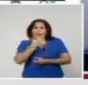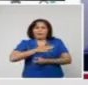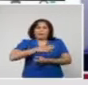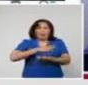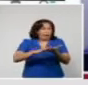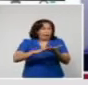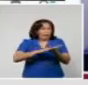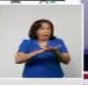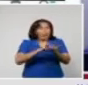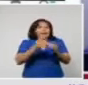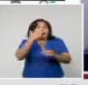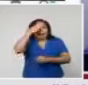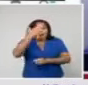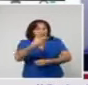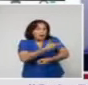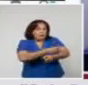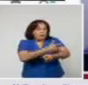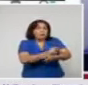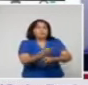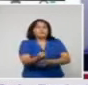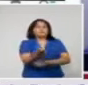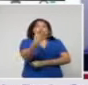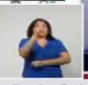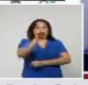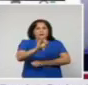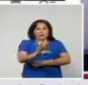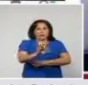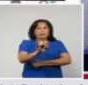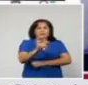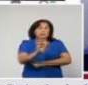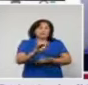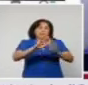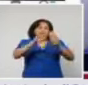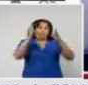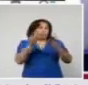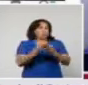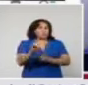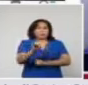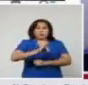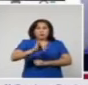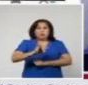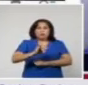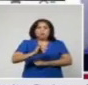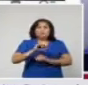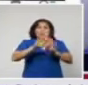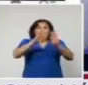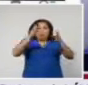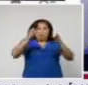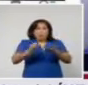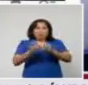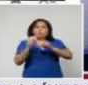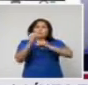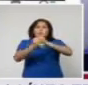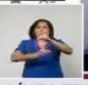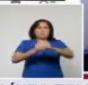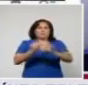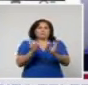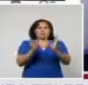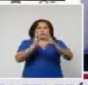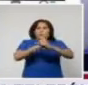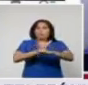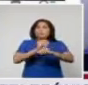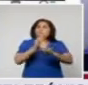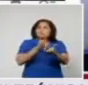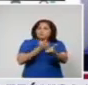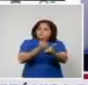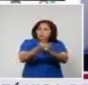se reitera en los últimos meses, no solo en Cuba, también a nivel internacional. El mundo no cambia. cambia, el mundo se mantiene también complejo,